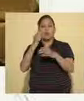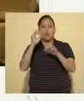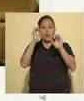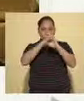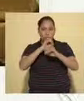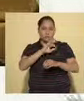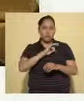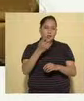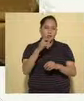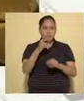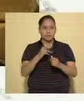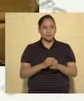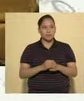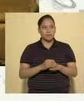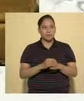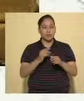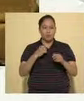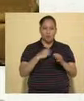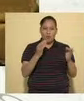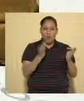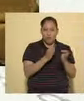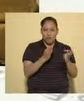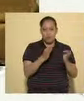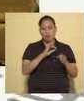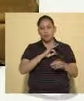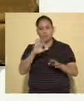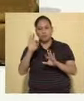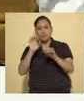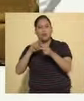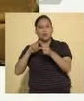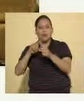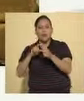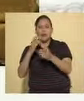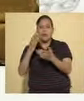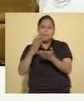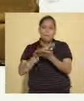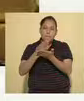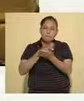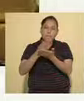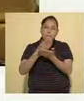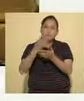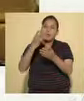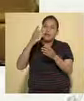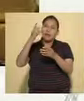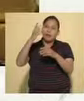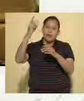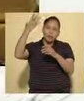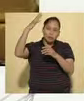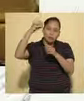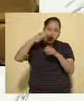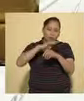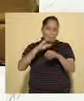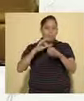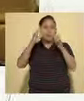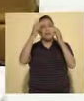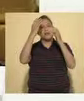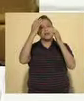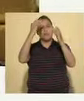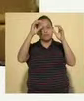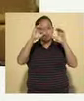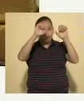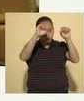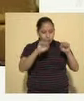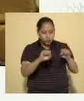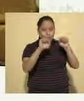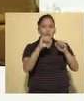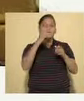un poquito más, ¿no? Si soy fría, a lo mejor me vuelvo al bronceado este de que te pintan la piel, etcétera. Entonces puedes